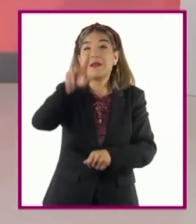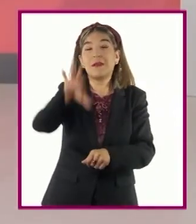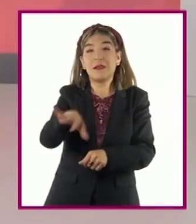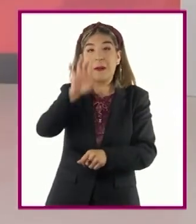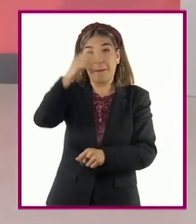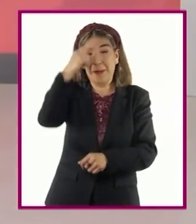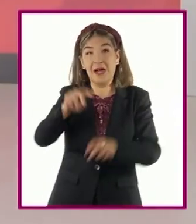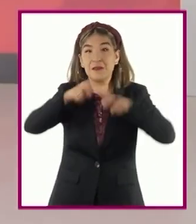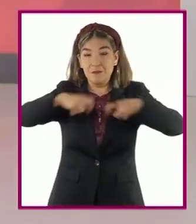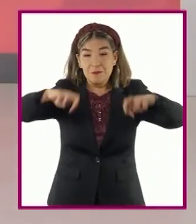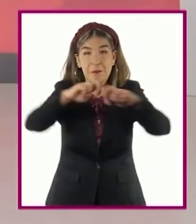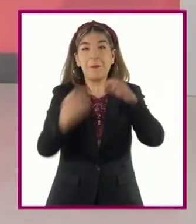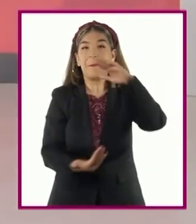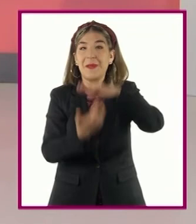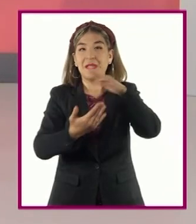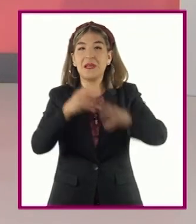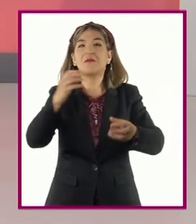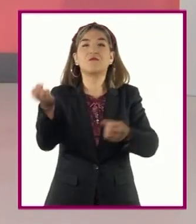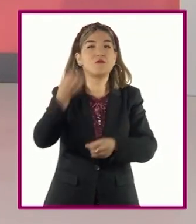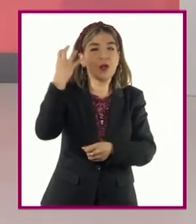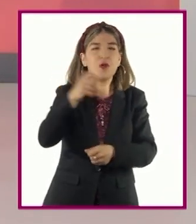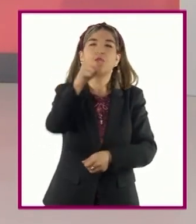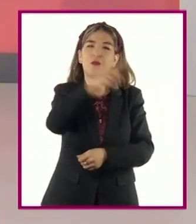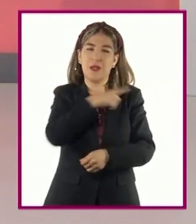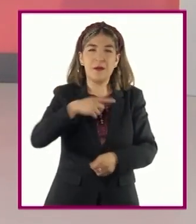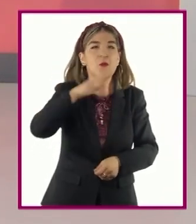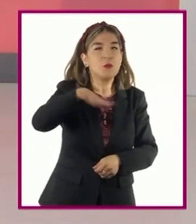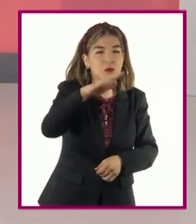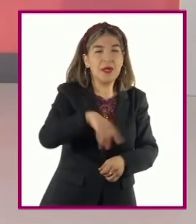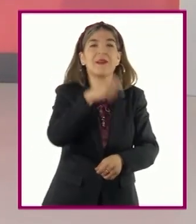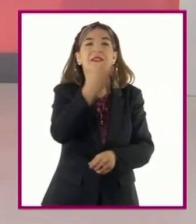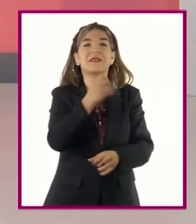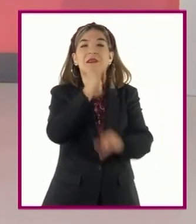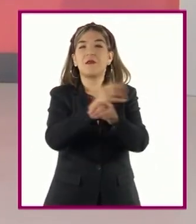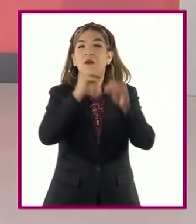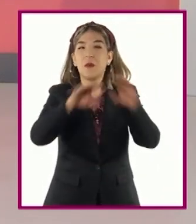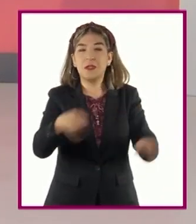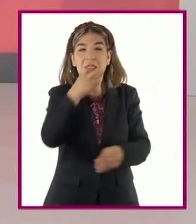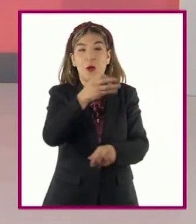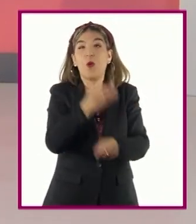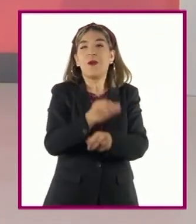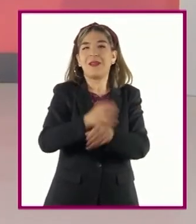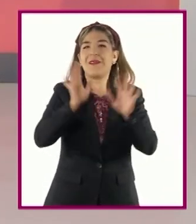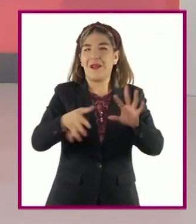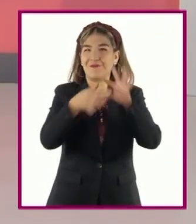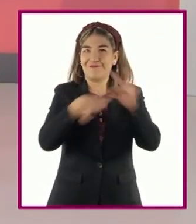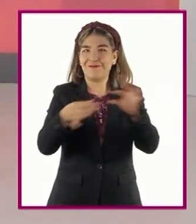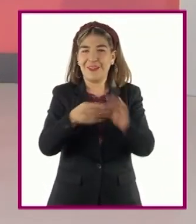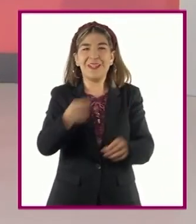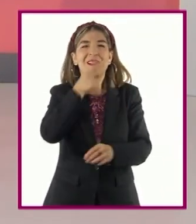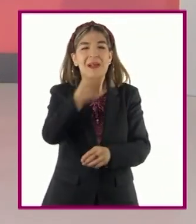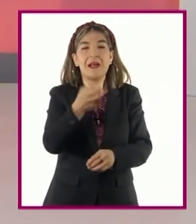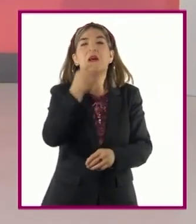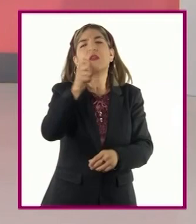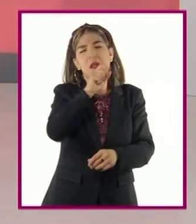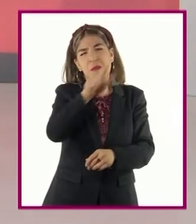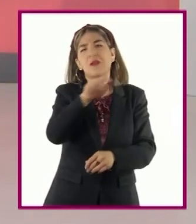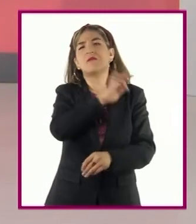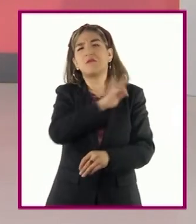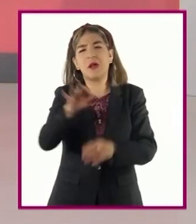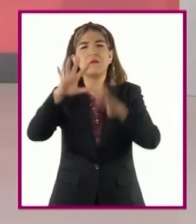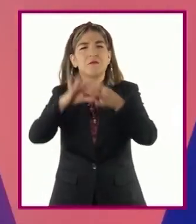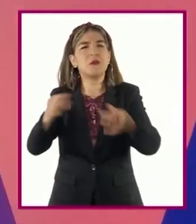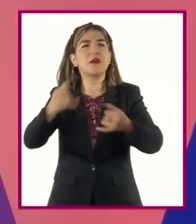su mesa redonda, realicen la búsqueda de información en fuentes mencionadas en esta sesión o en páginas confiables de Internet. También